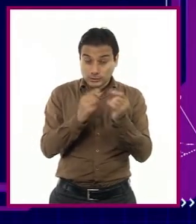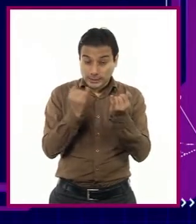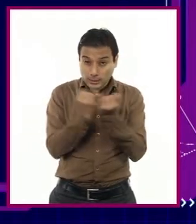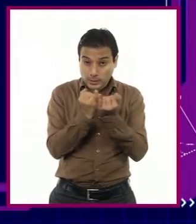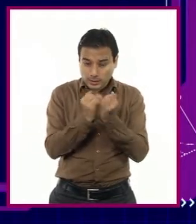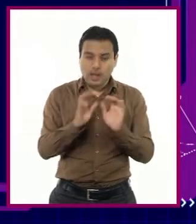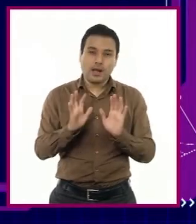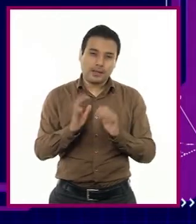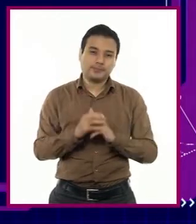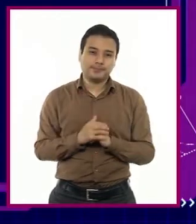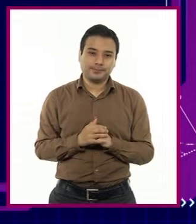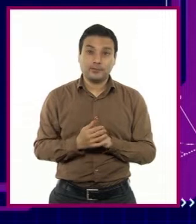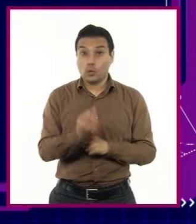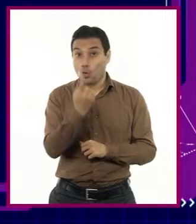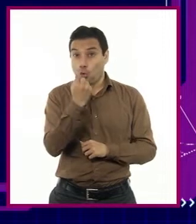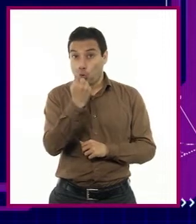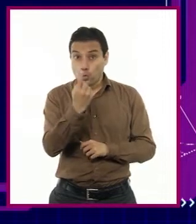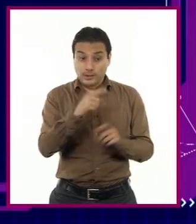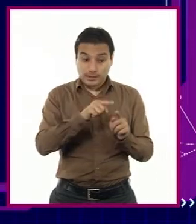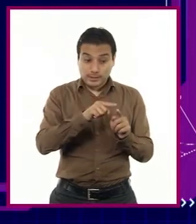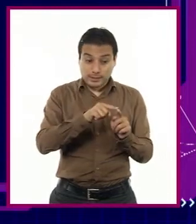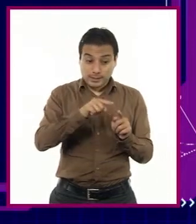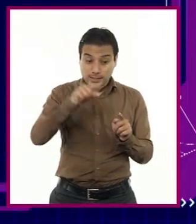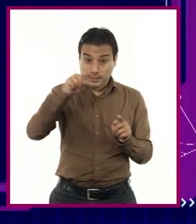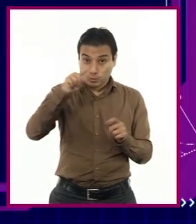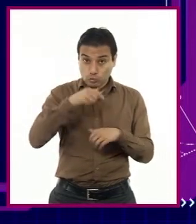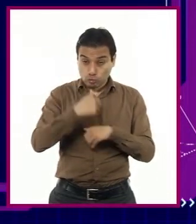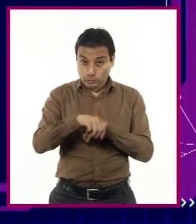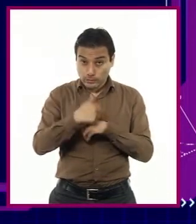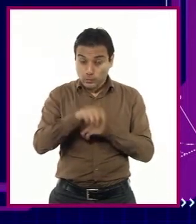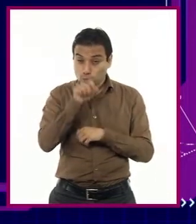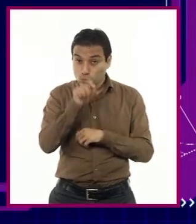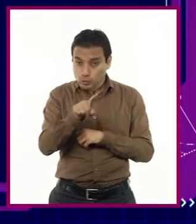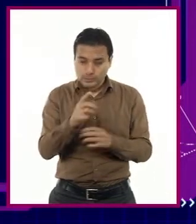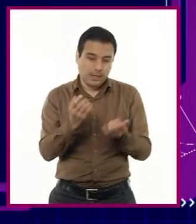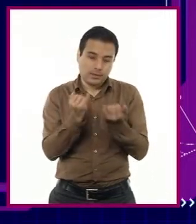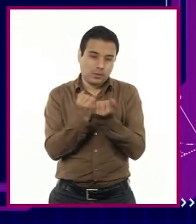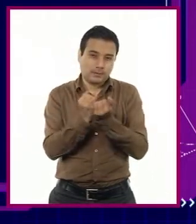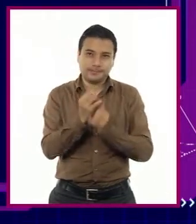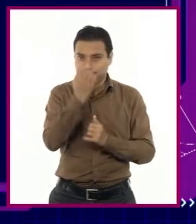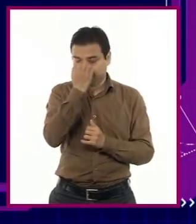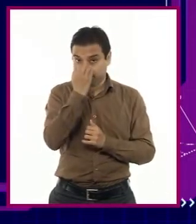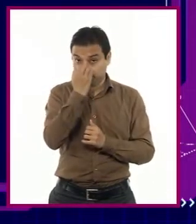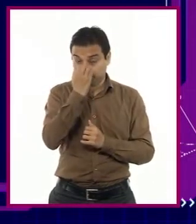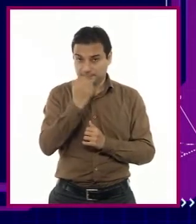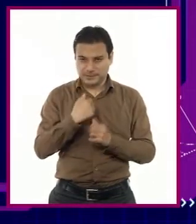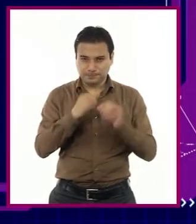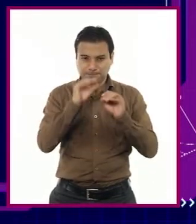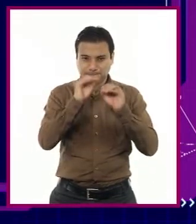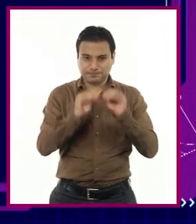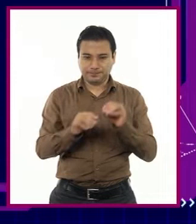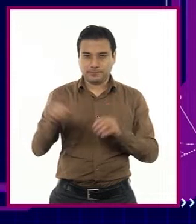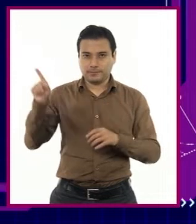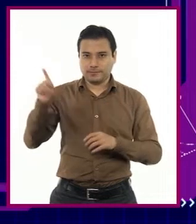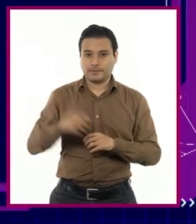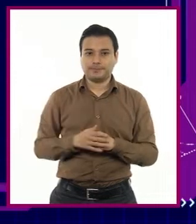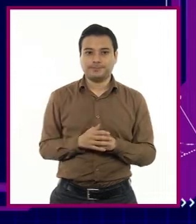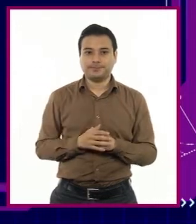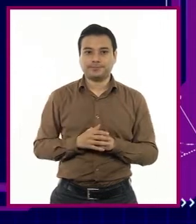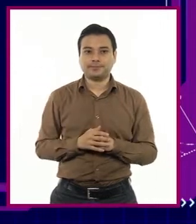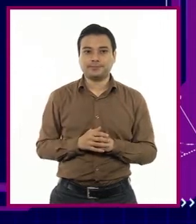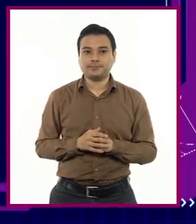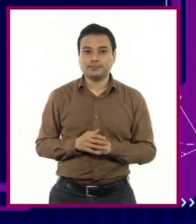lado comprendido entre ellos también es igual. En nuestro último ejemplo, trazamos un triángulo cuyos ángulos